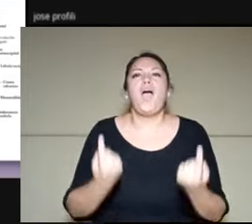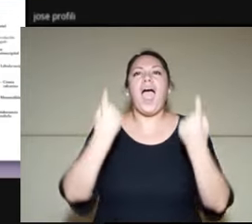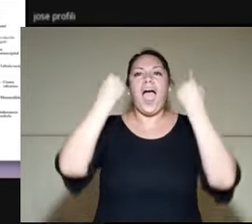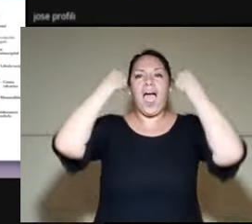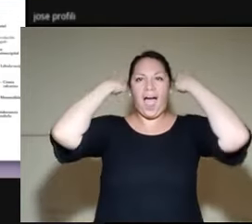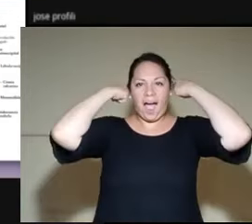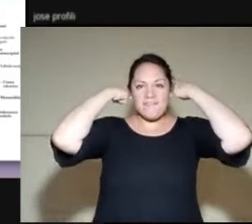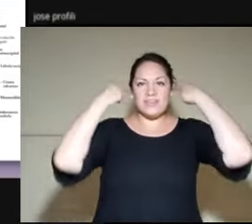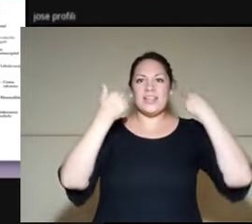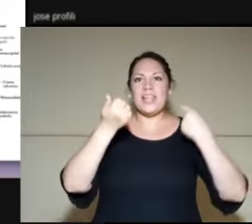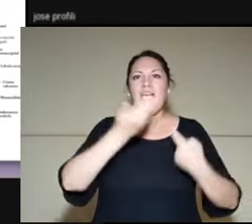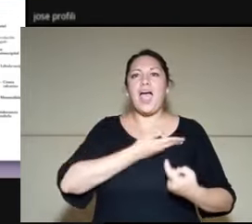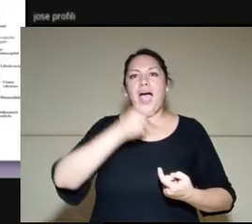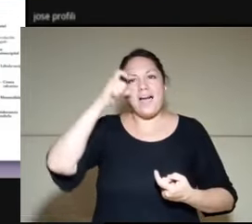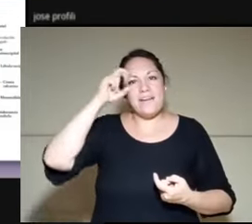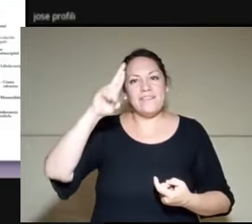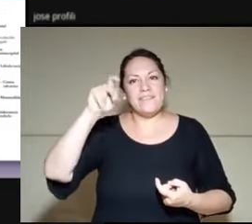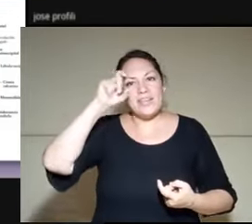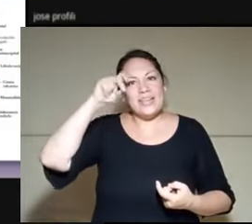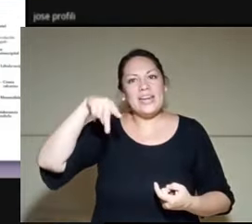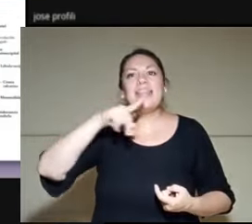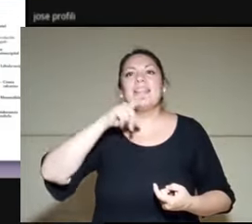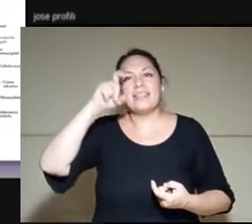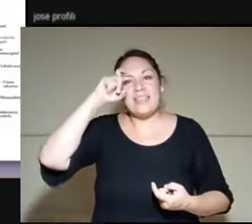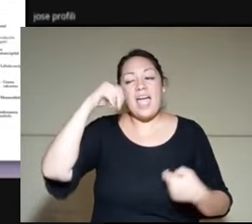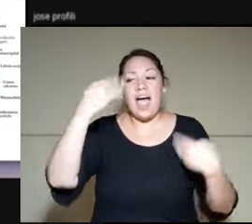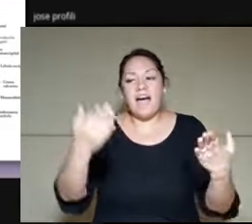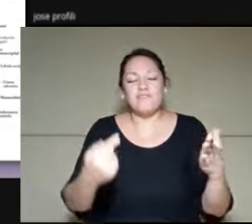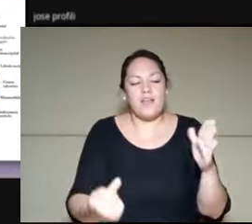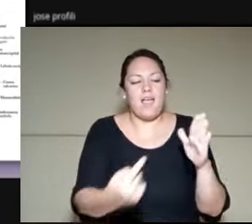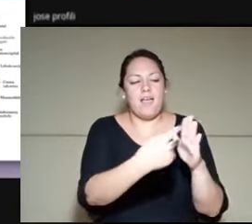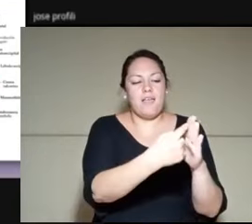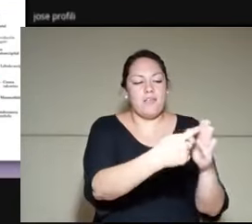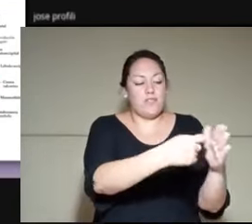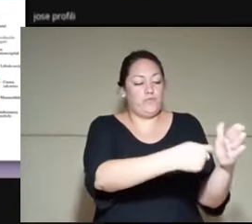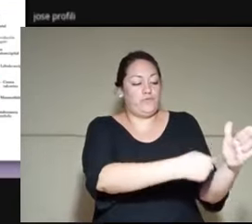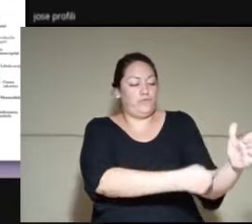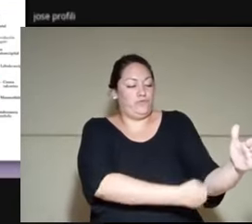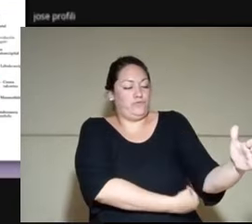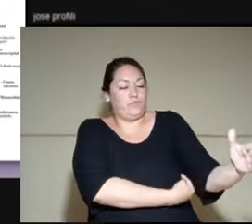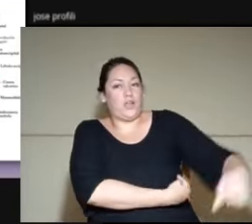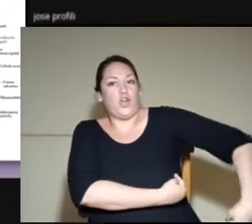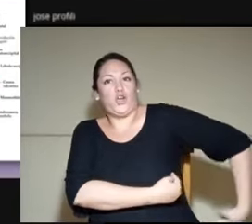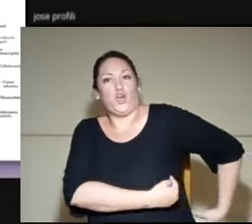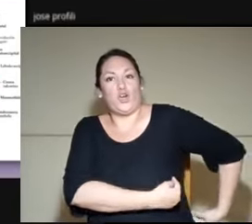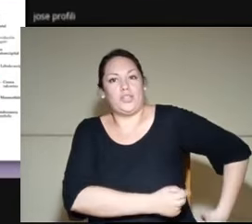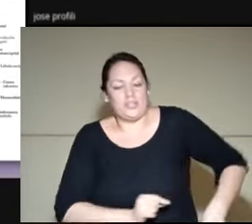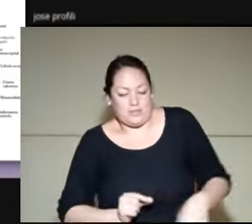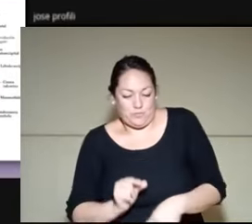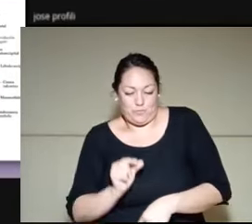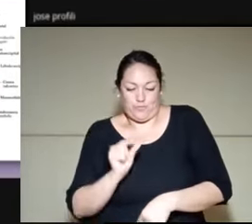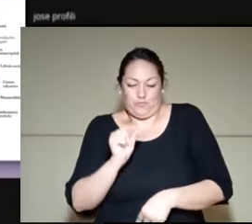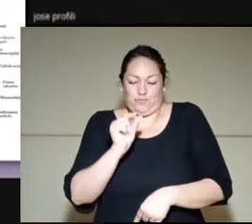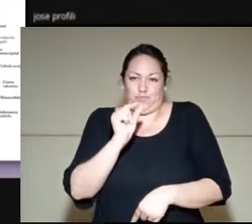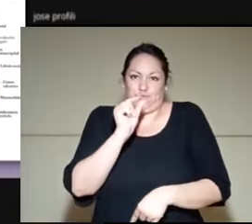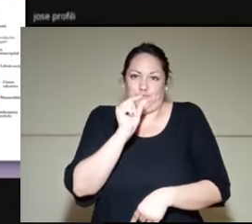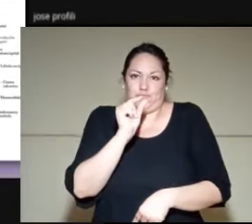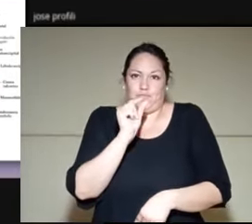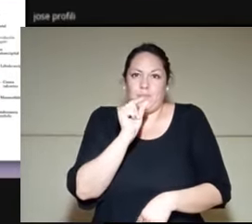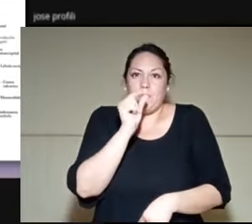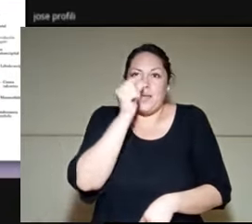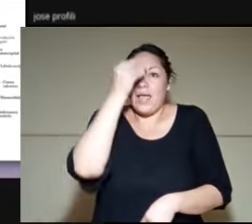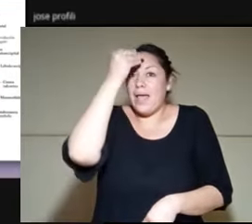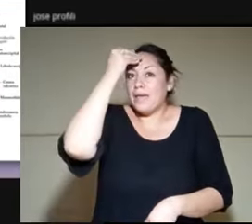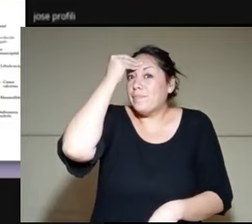aferente. Yo me pincho el dedo, viaja la información, sube, sube, sube, sube, sube, llega hasta la corteza